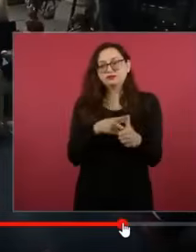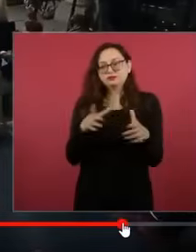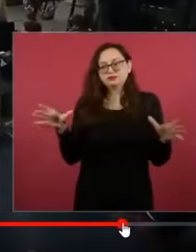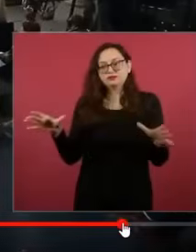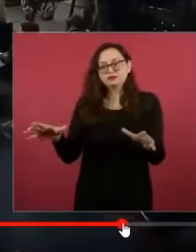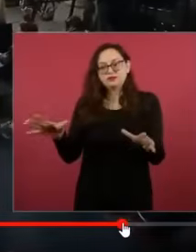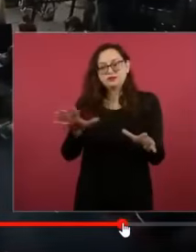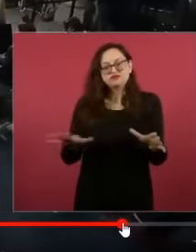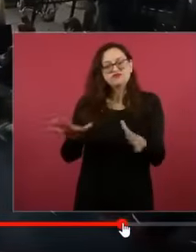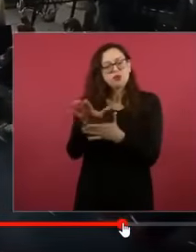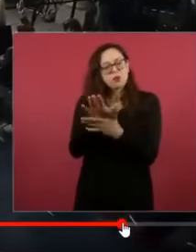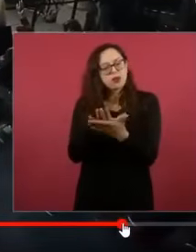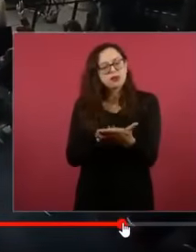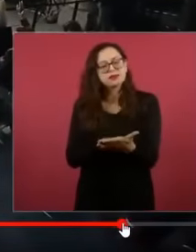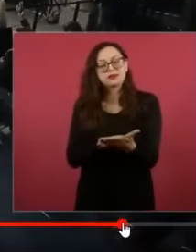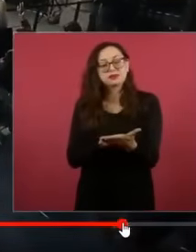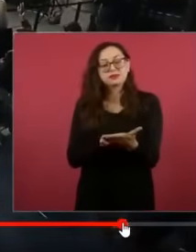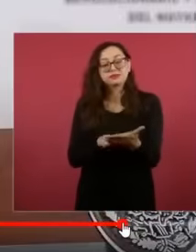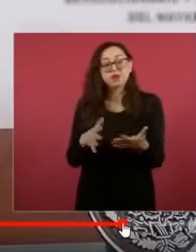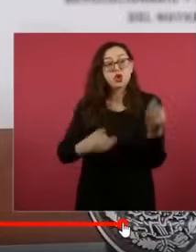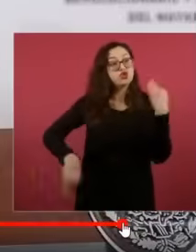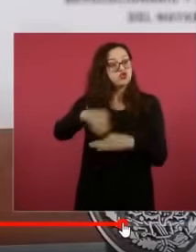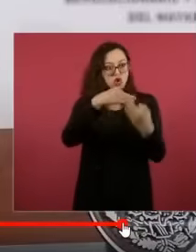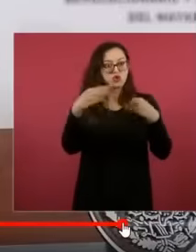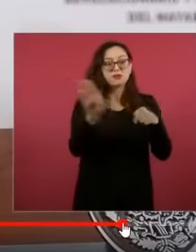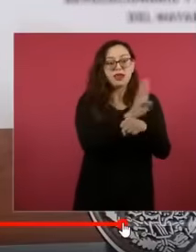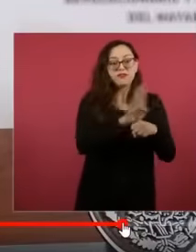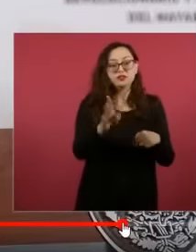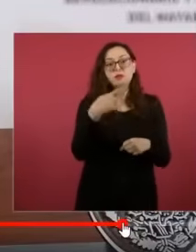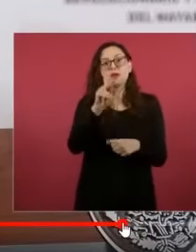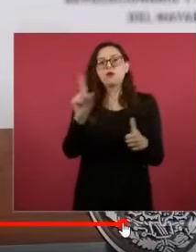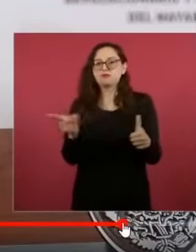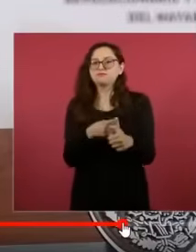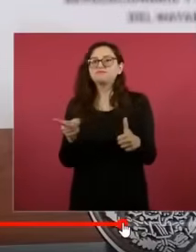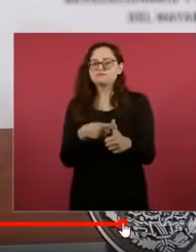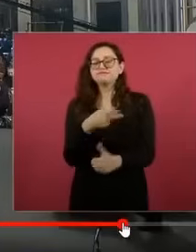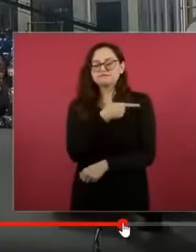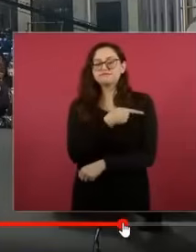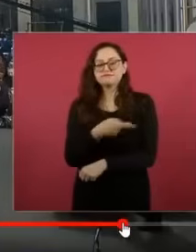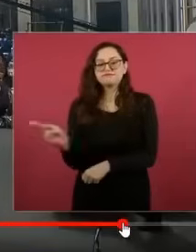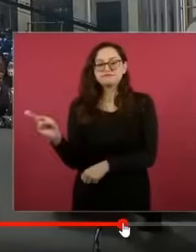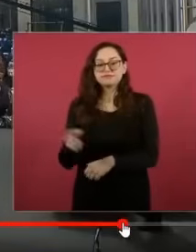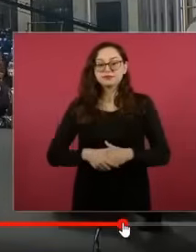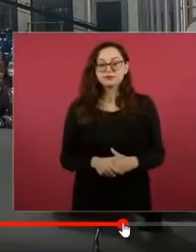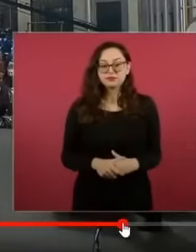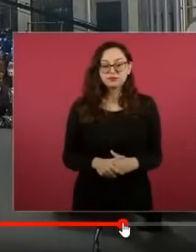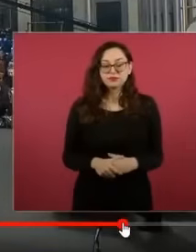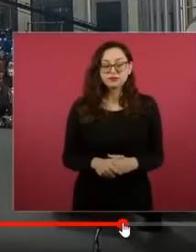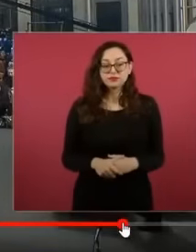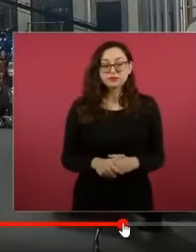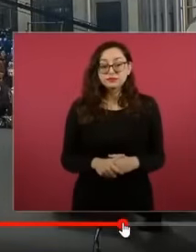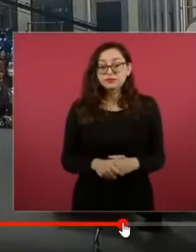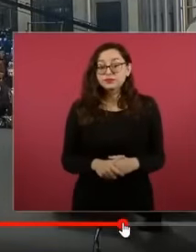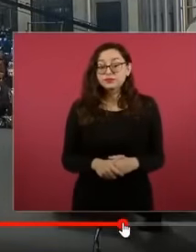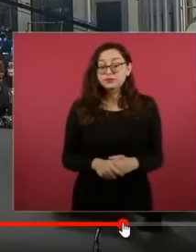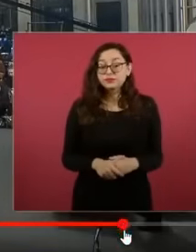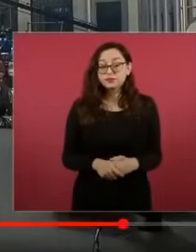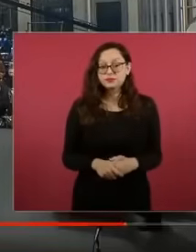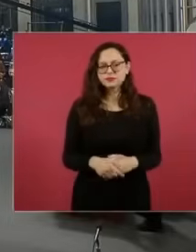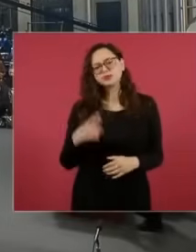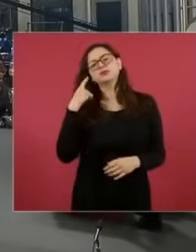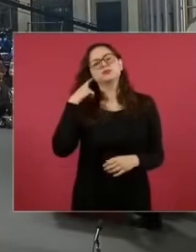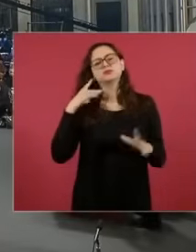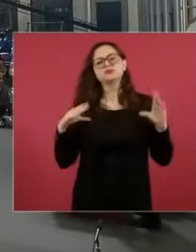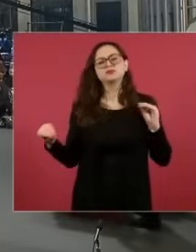Que no respetan, que no lo ningunen. Que mínimo, si no alcanzas a querer al pueblo, respétalo, dice